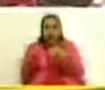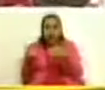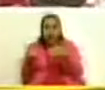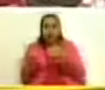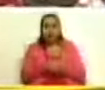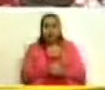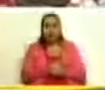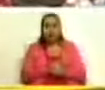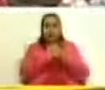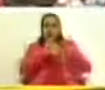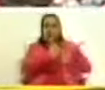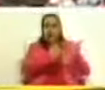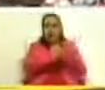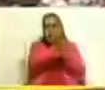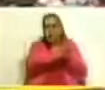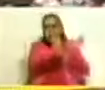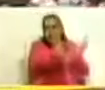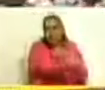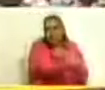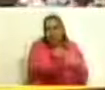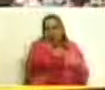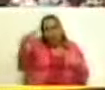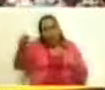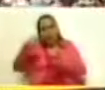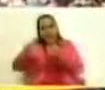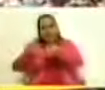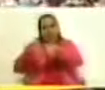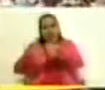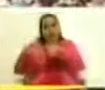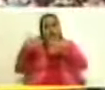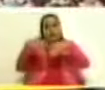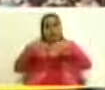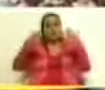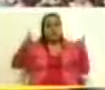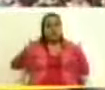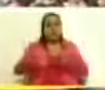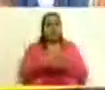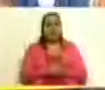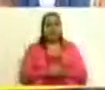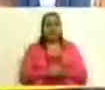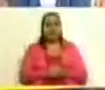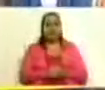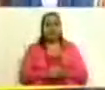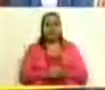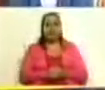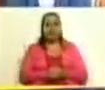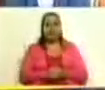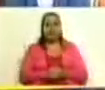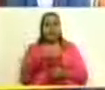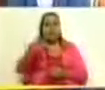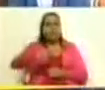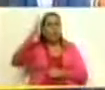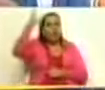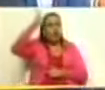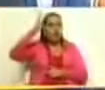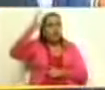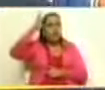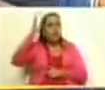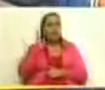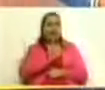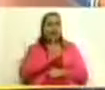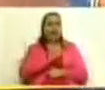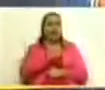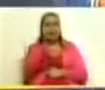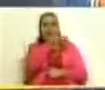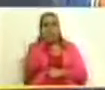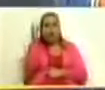desde el más pequeño emprendedor al pequeño comerciante hasta los más grandes. Y debe haber una conciencia de parte de la banca, una mejora en